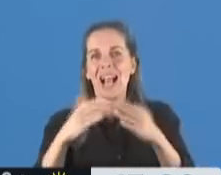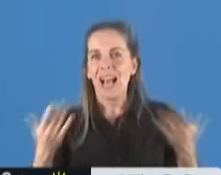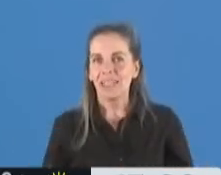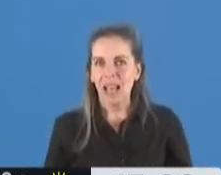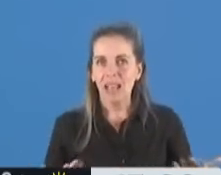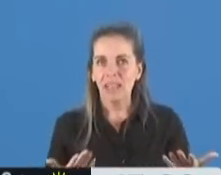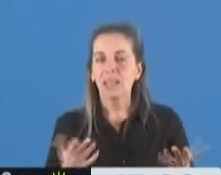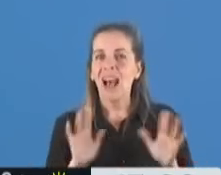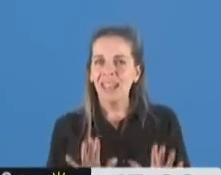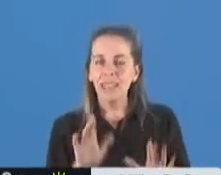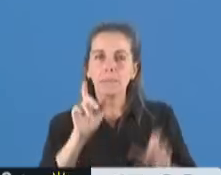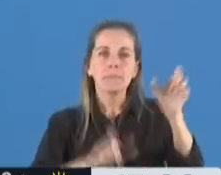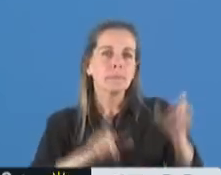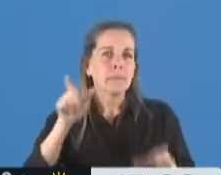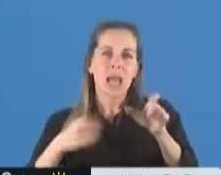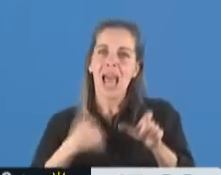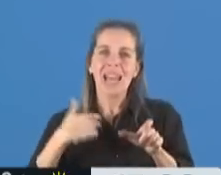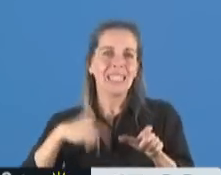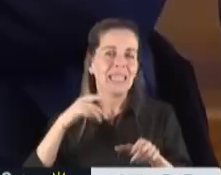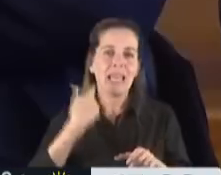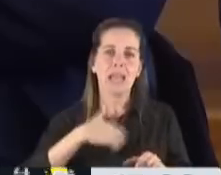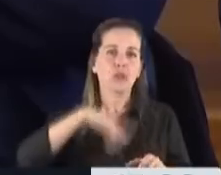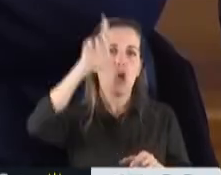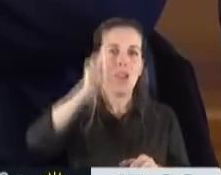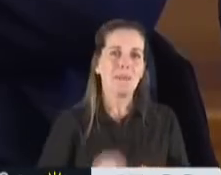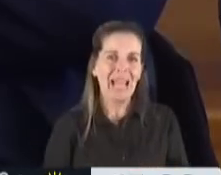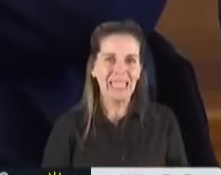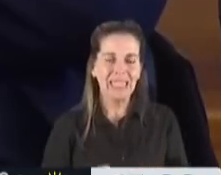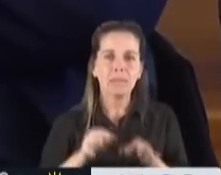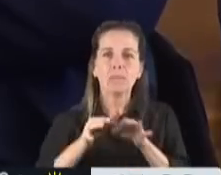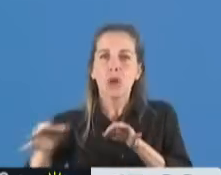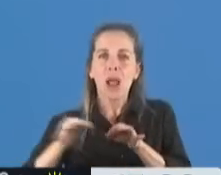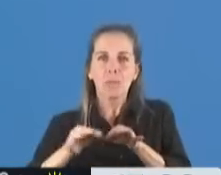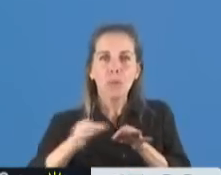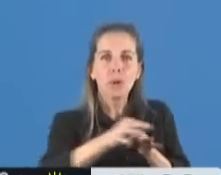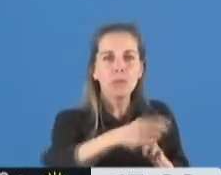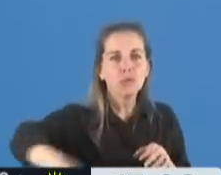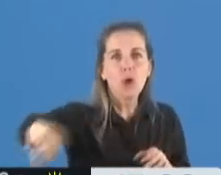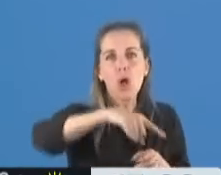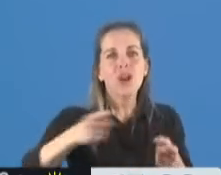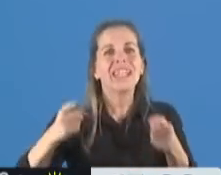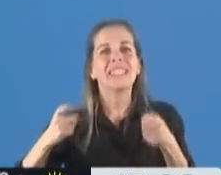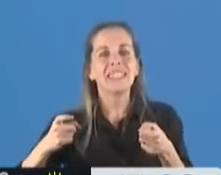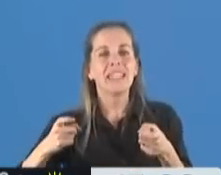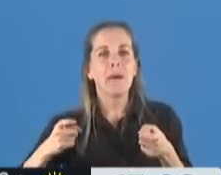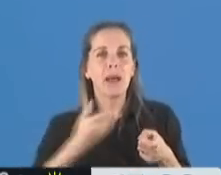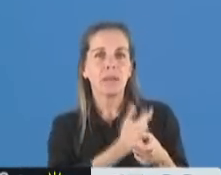Argentinos y argentinas en los confines del mundo que necesitaban de un Estado